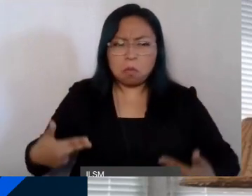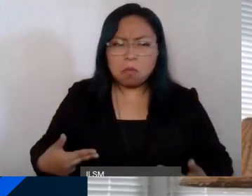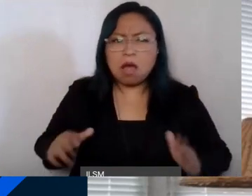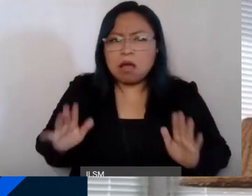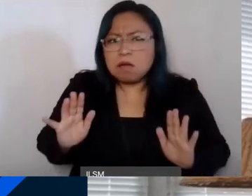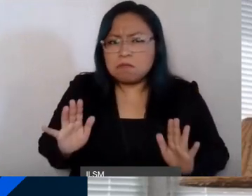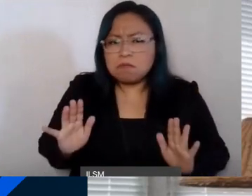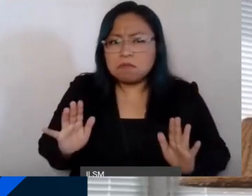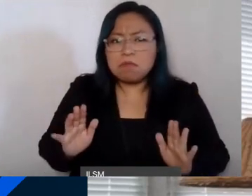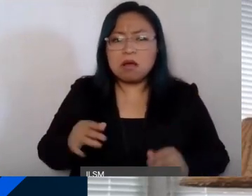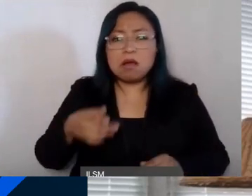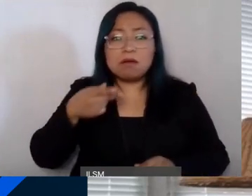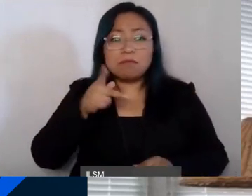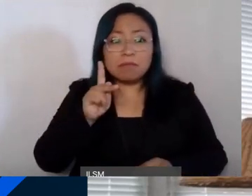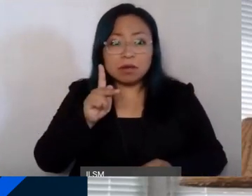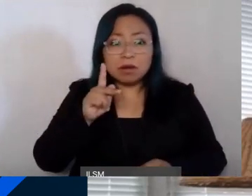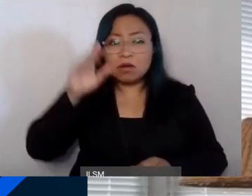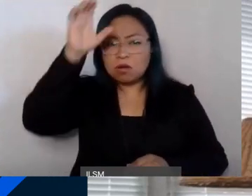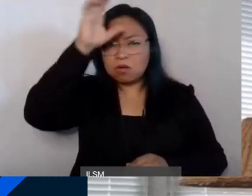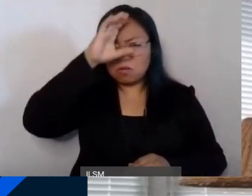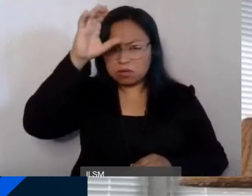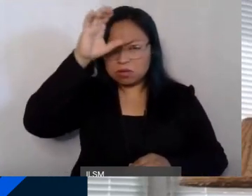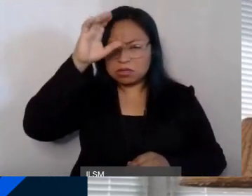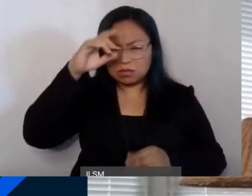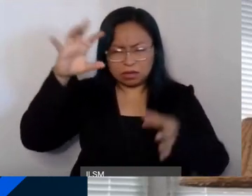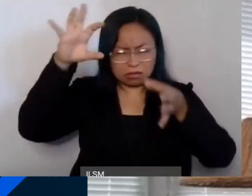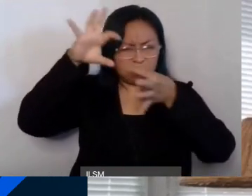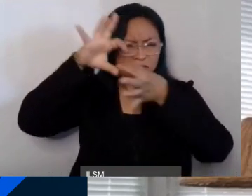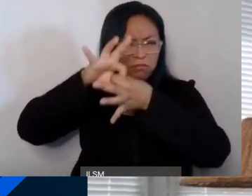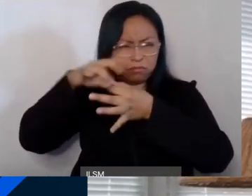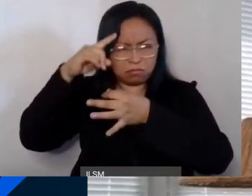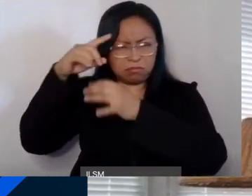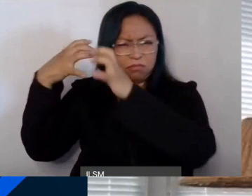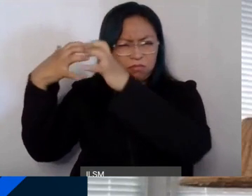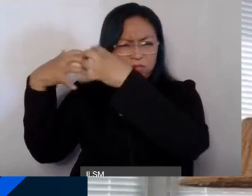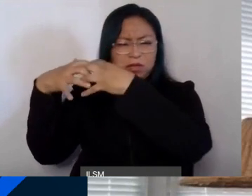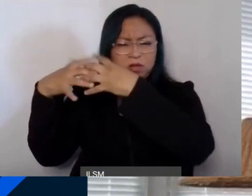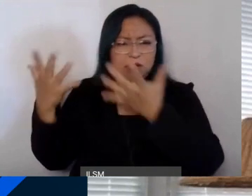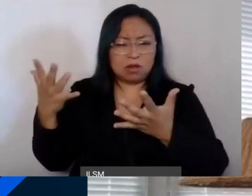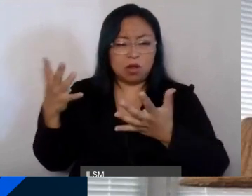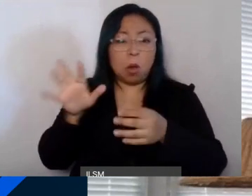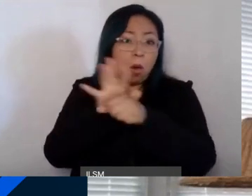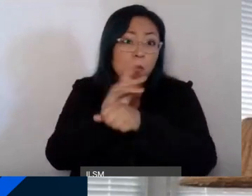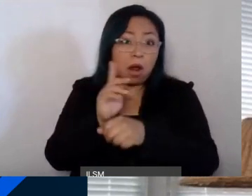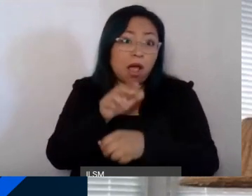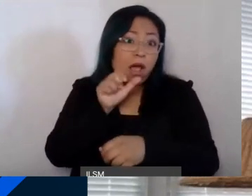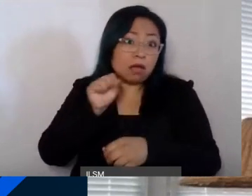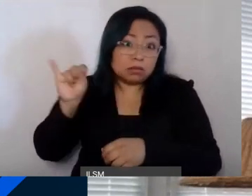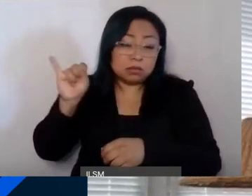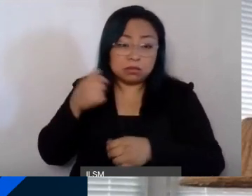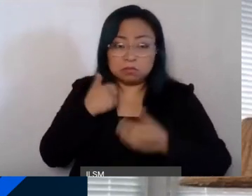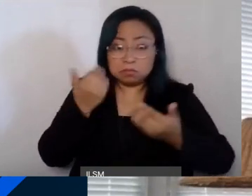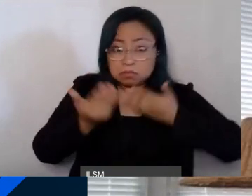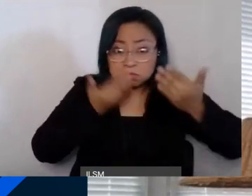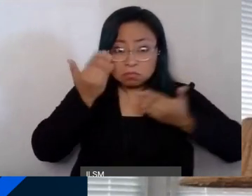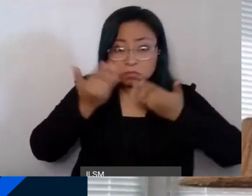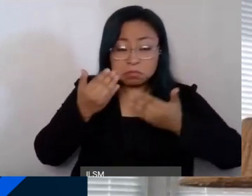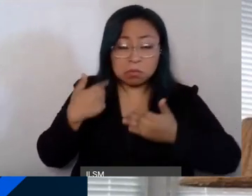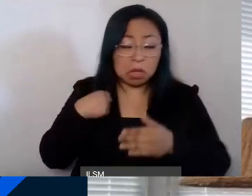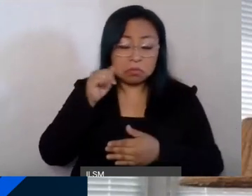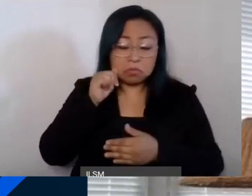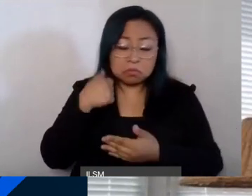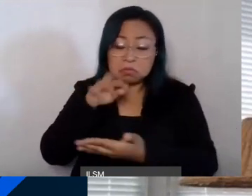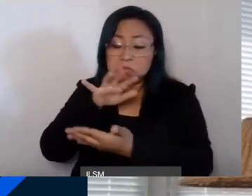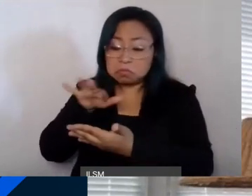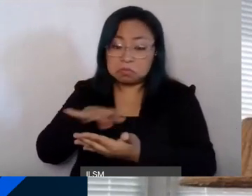si conciencia es producto del cerebro hasta ahora es lo que nos habían dicho es lo que yo había estudiado pero